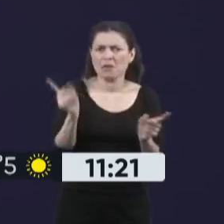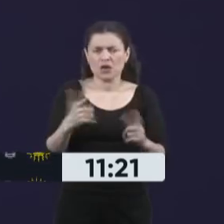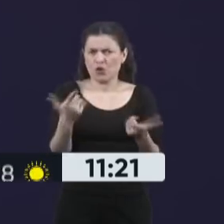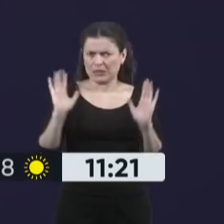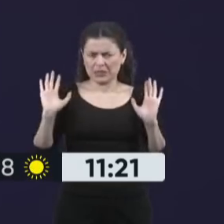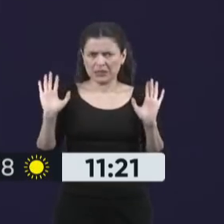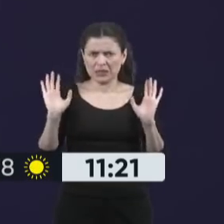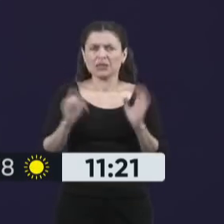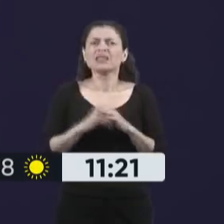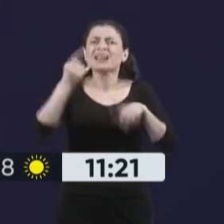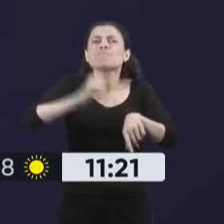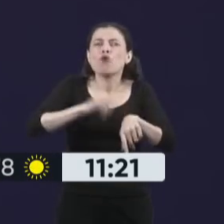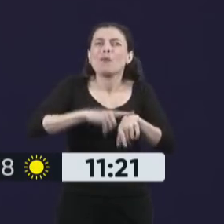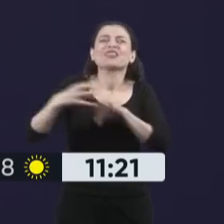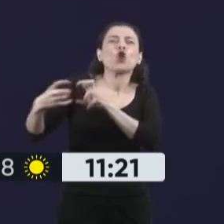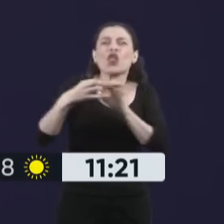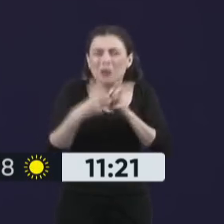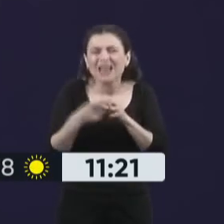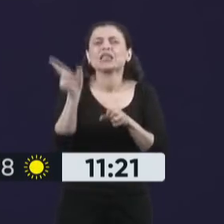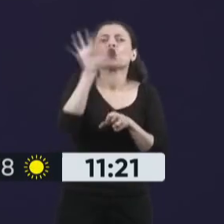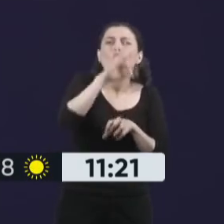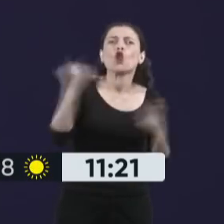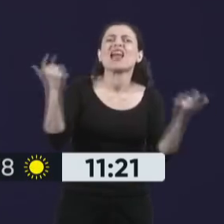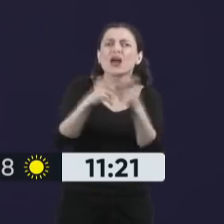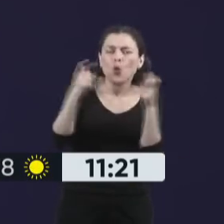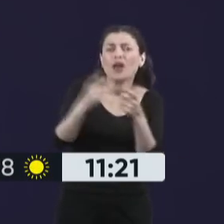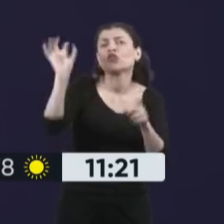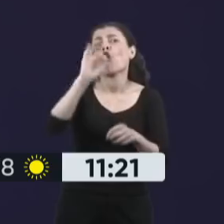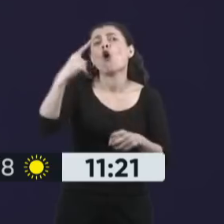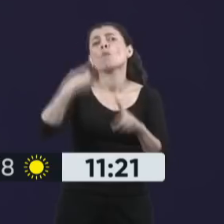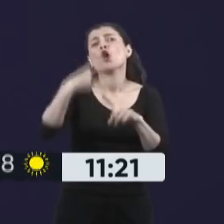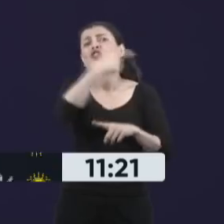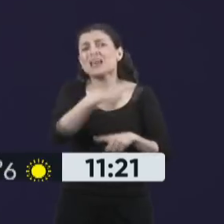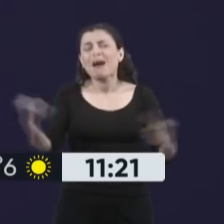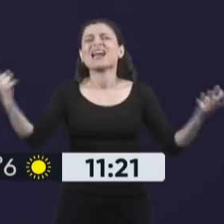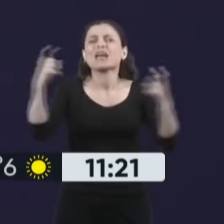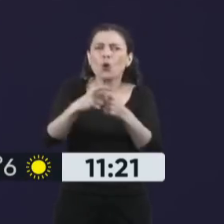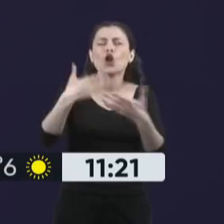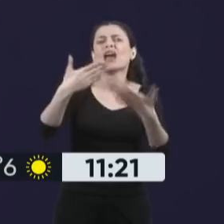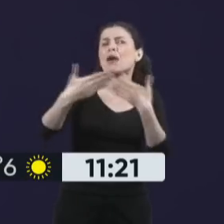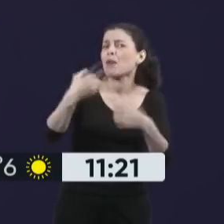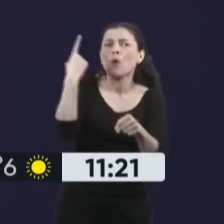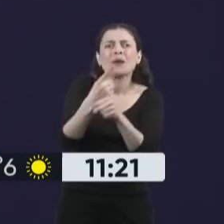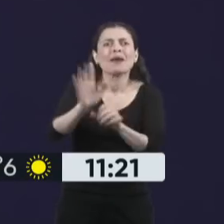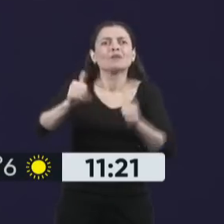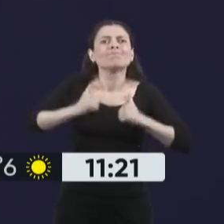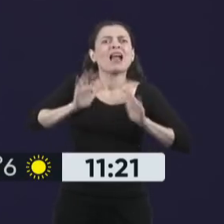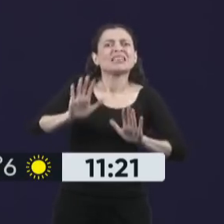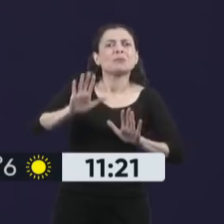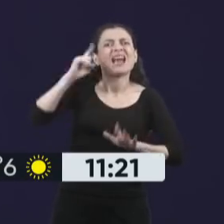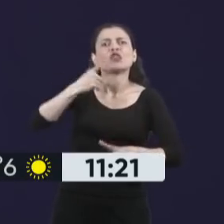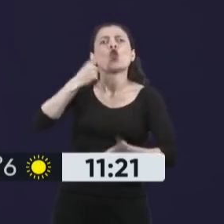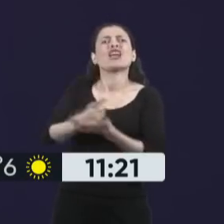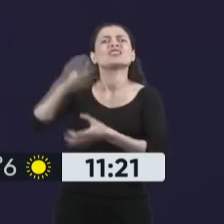de ya te digo, un debate si tiene que ser diario o semanal, pero bueno, eso hasta que la Corte nos expida no podemos hacer nada más que